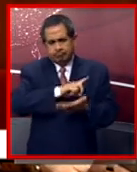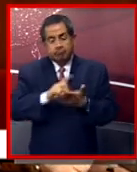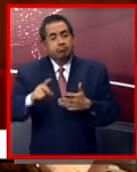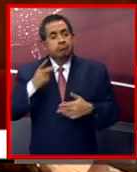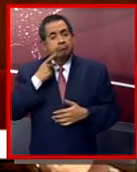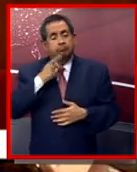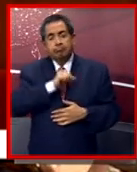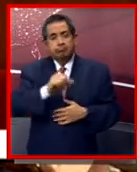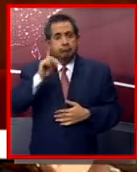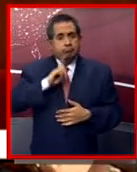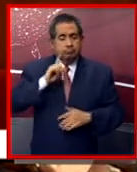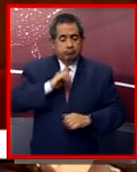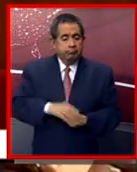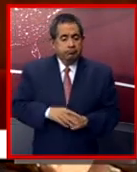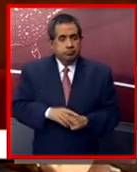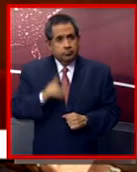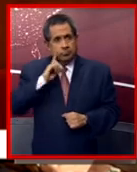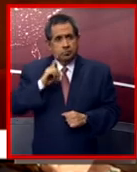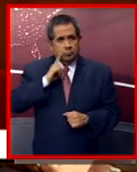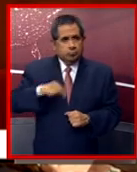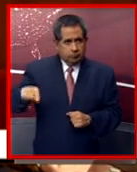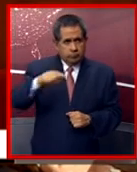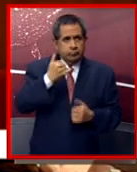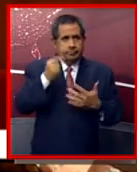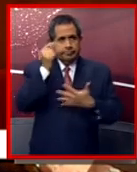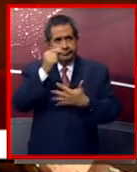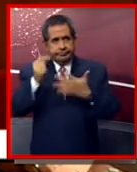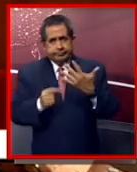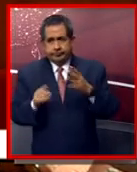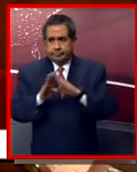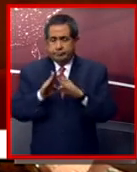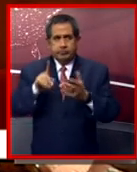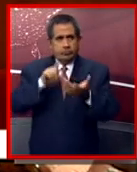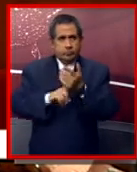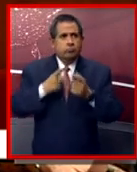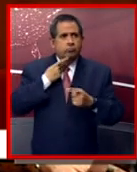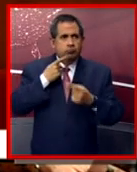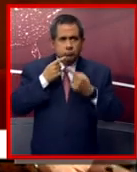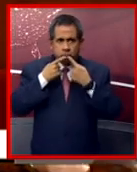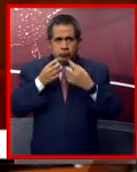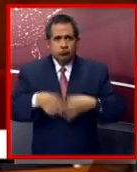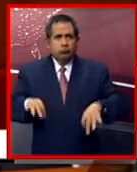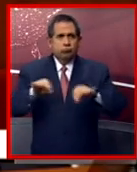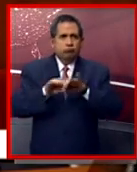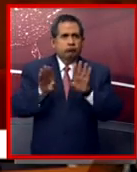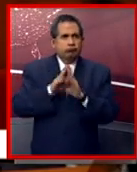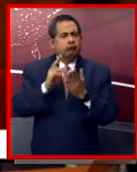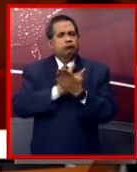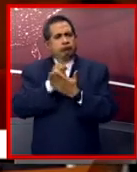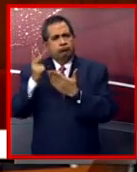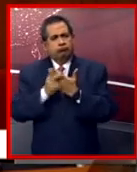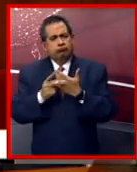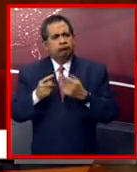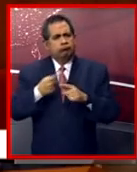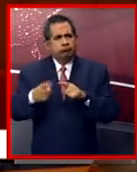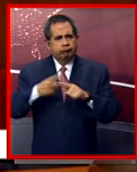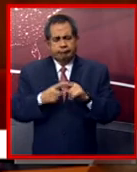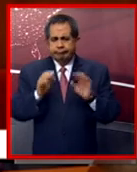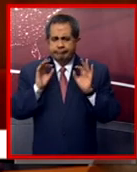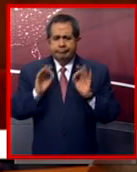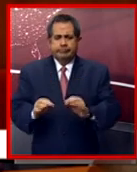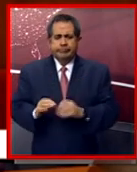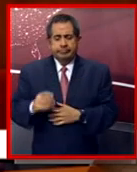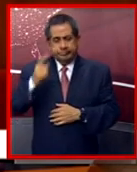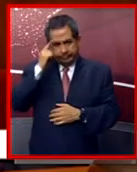mujeres. Estas y muchas más acciones son políticas públicas, normas, programas y acciones que